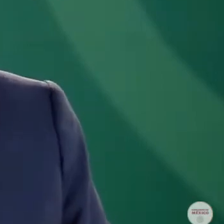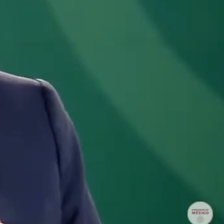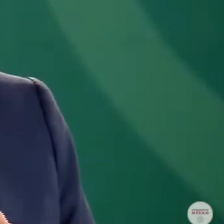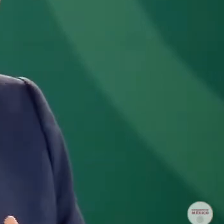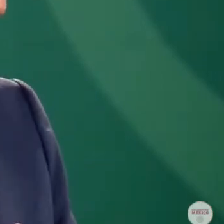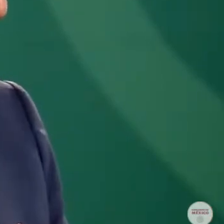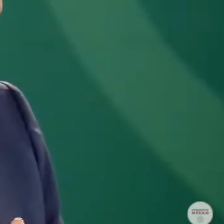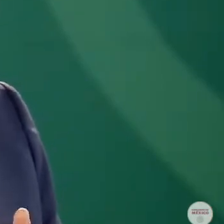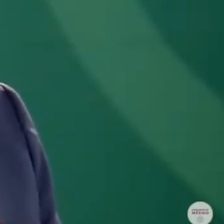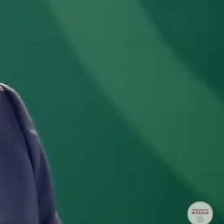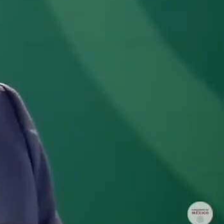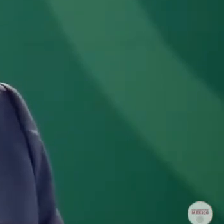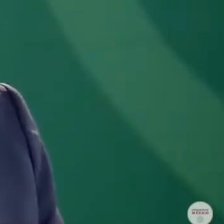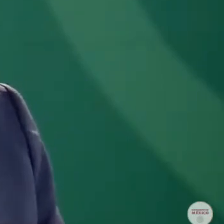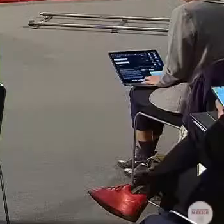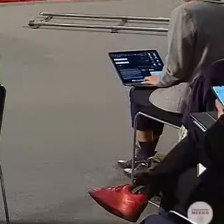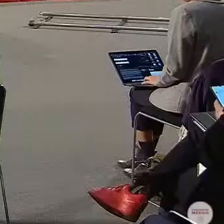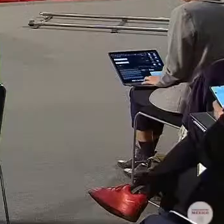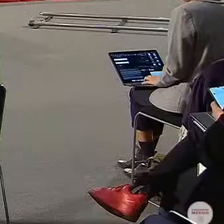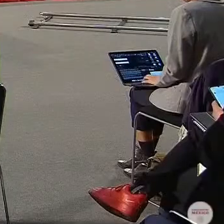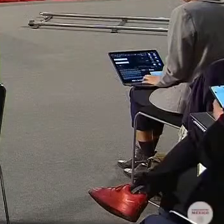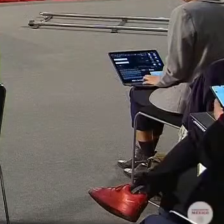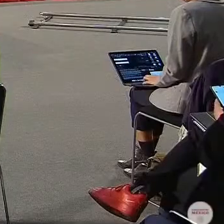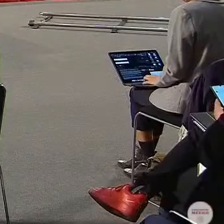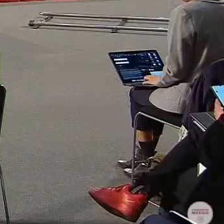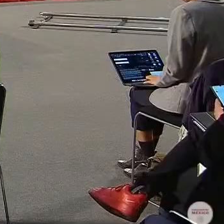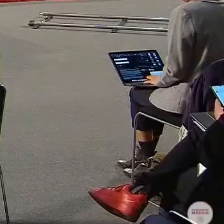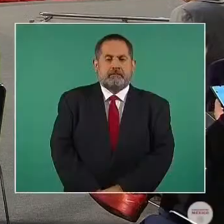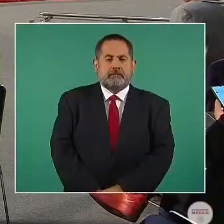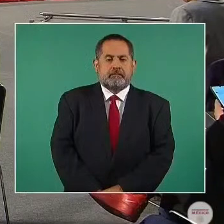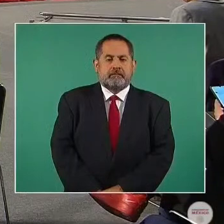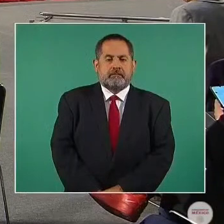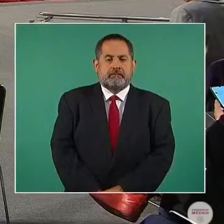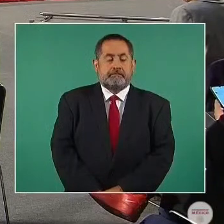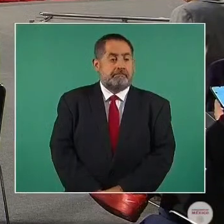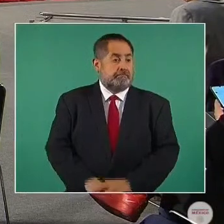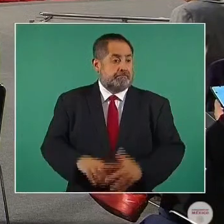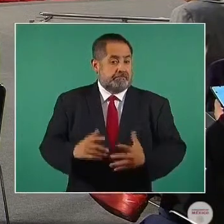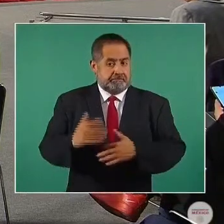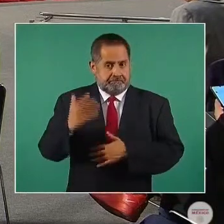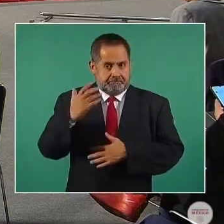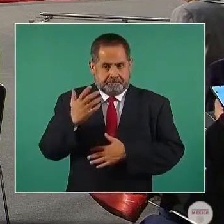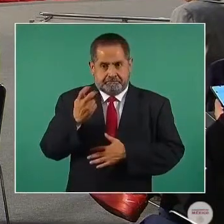edificios para oficinas públicas. Entonces se daba el contrato